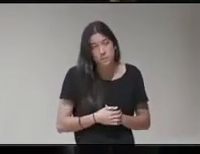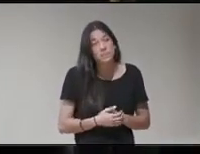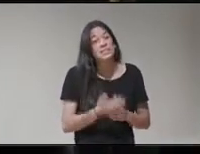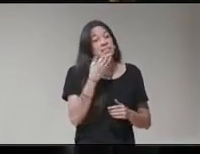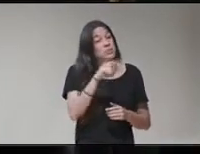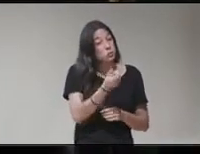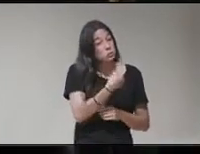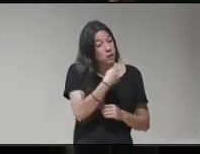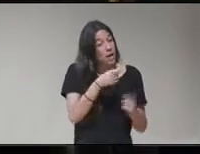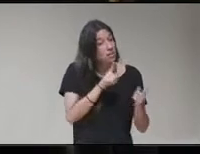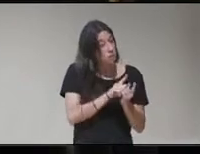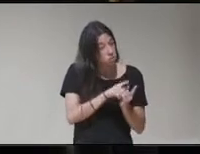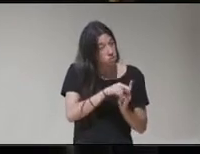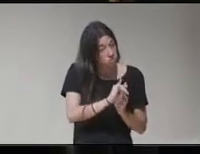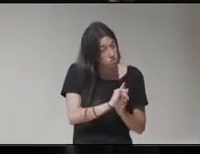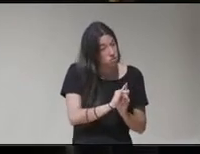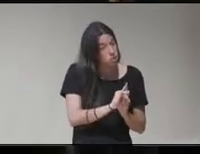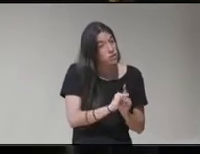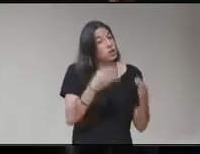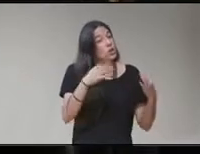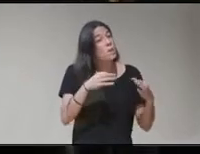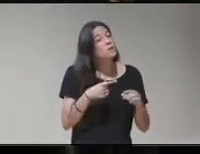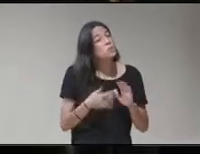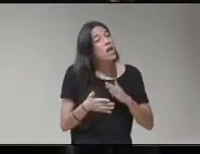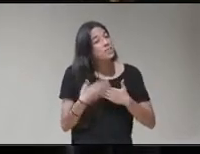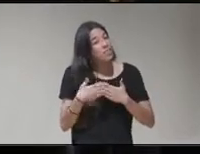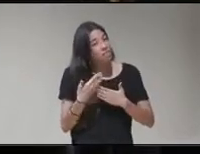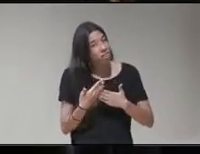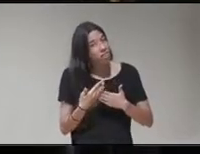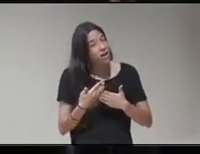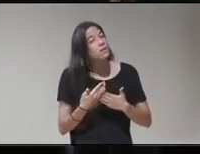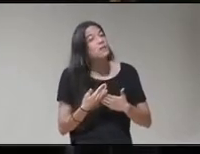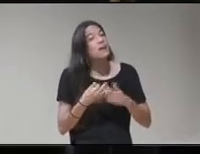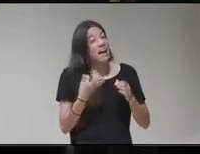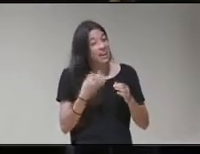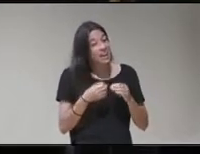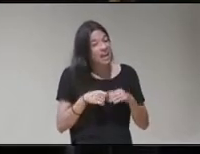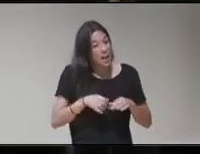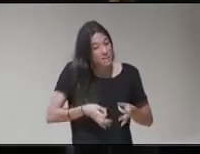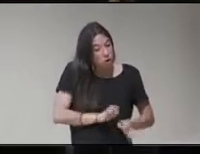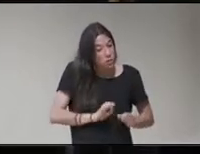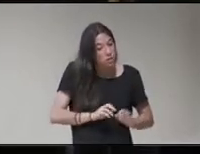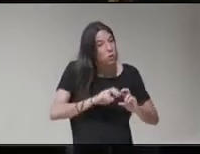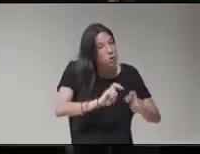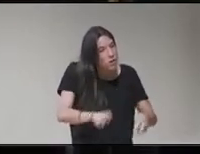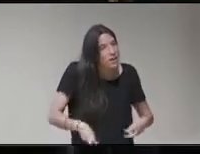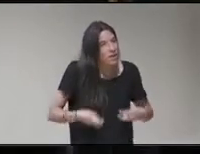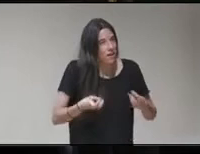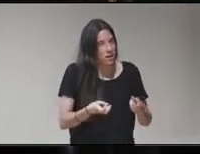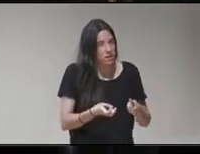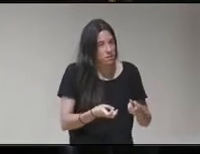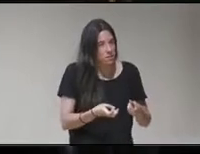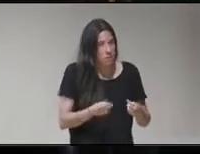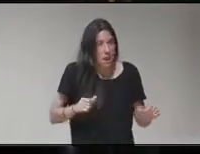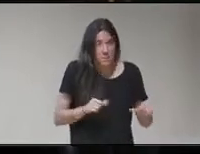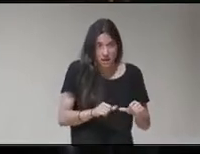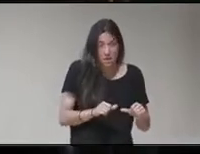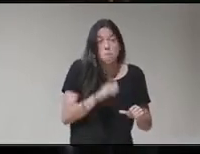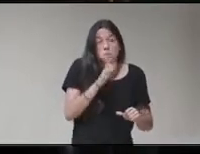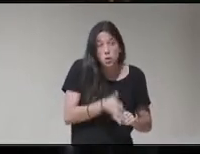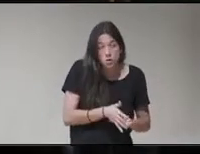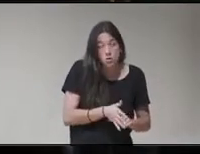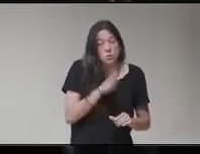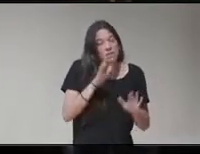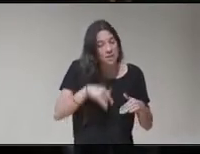antibiótico, habitualmente hay una tendencia a que se regenere la microbiota previa. ¿Por qué? Porque el intestino